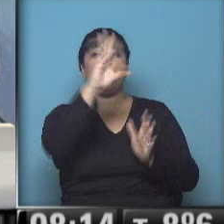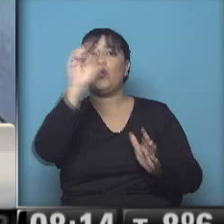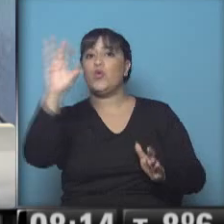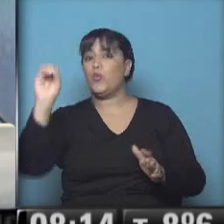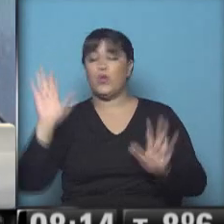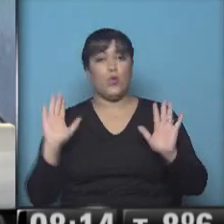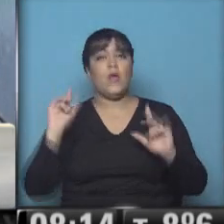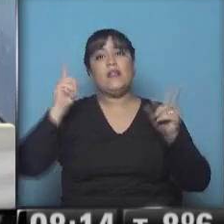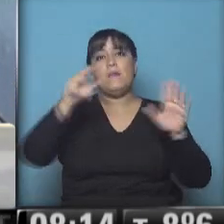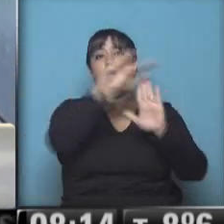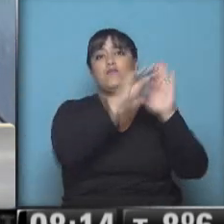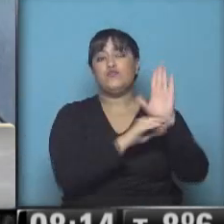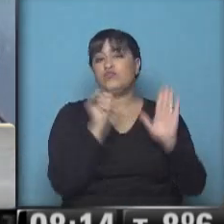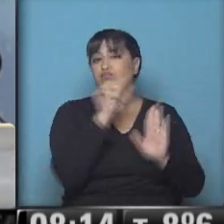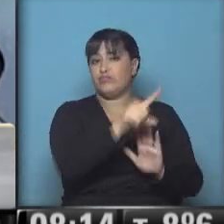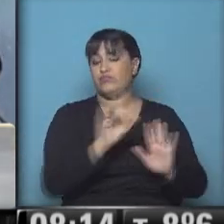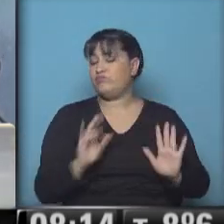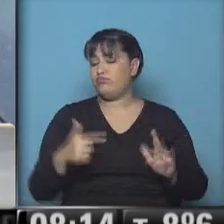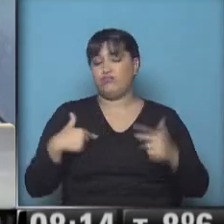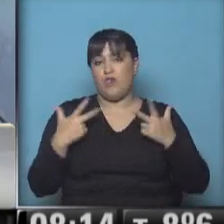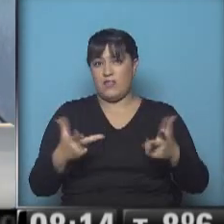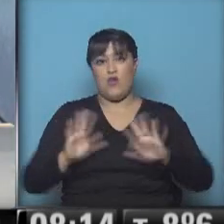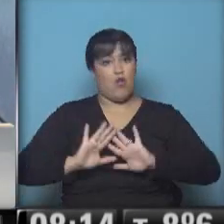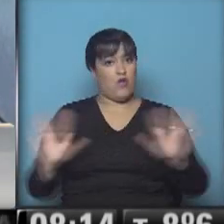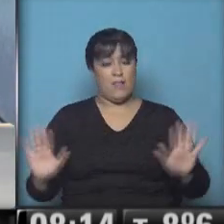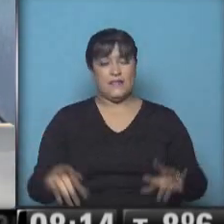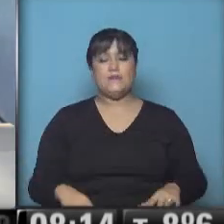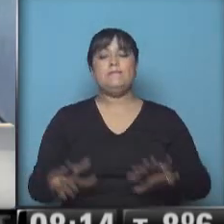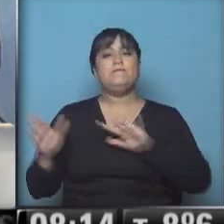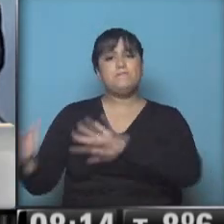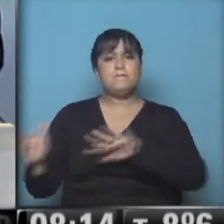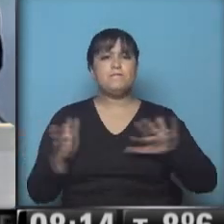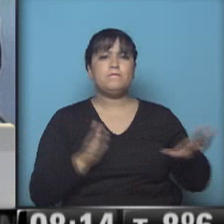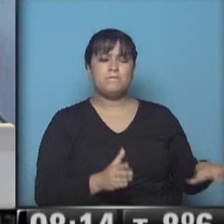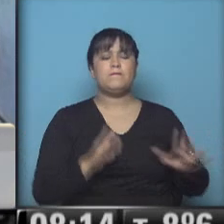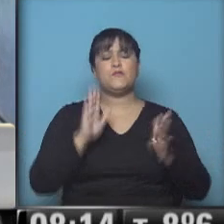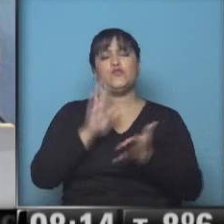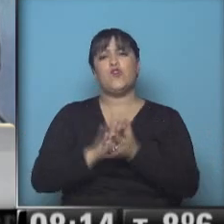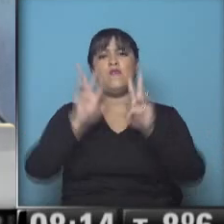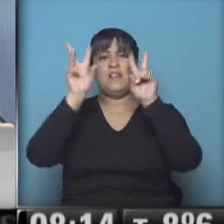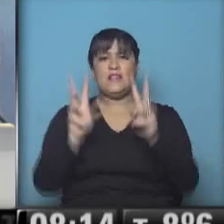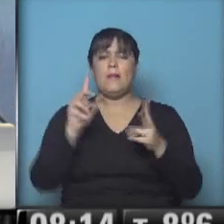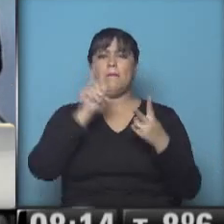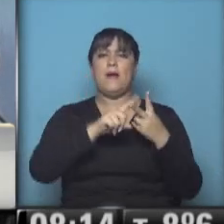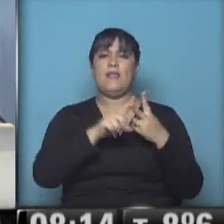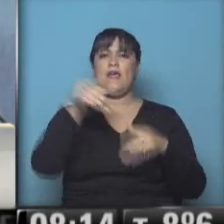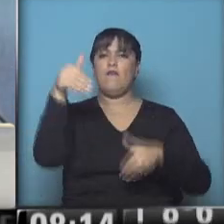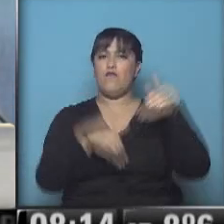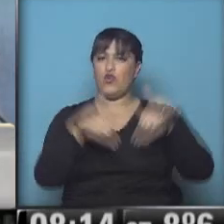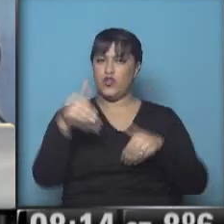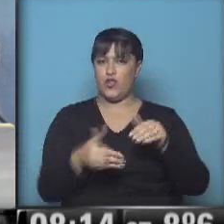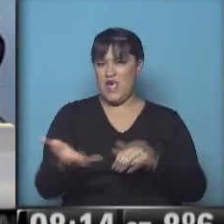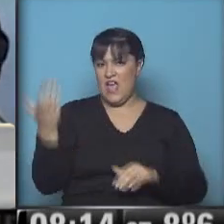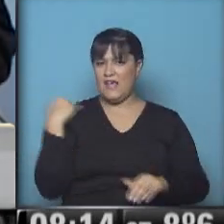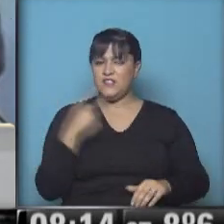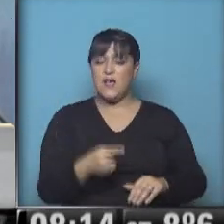cumplimiento de las normas estatutarias es todo lo que tengo para decir respecto al tema de el voto Bueno creo